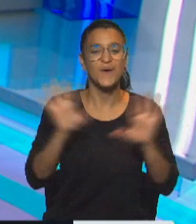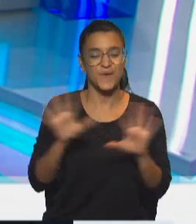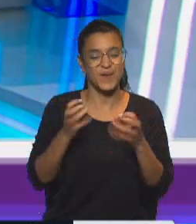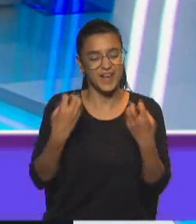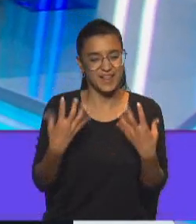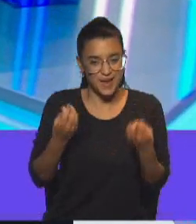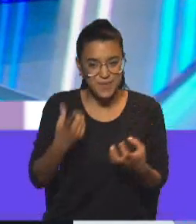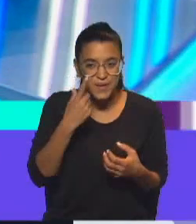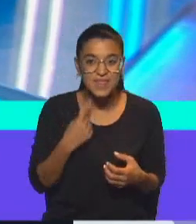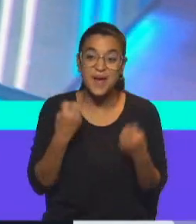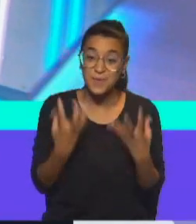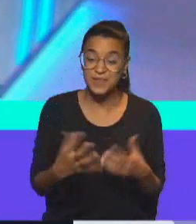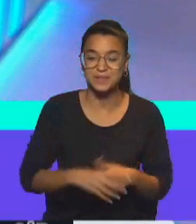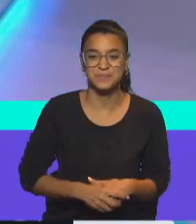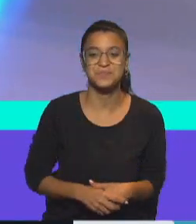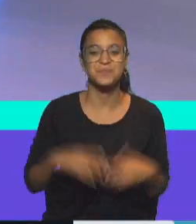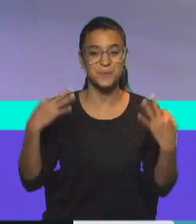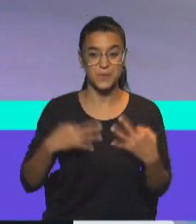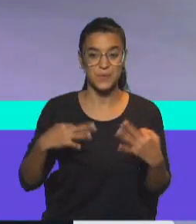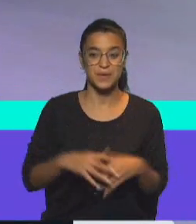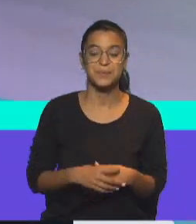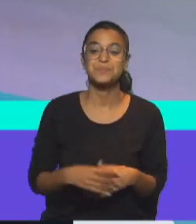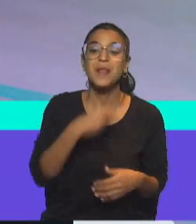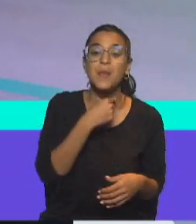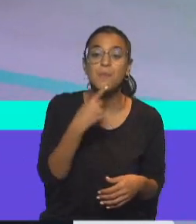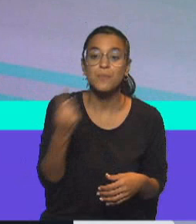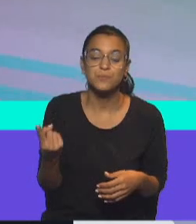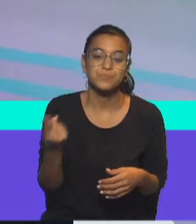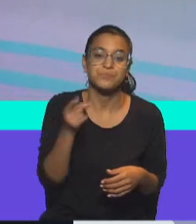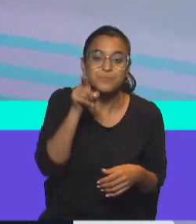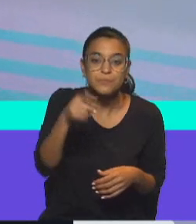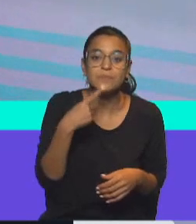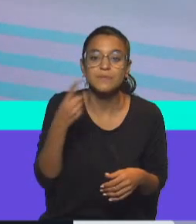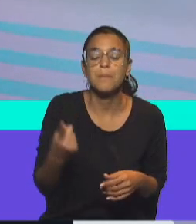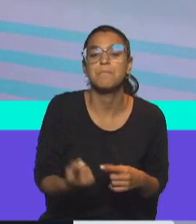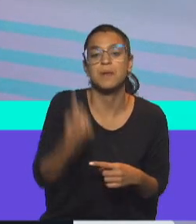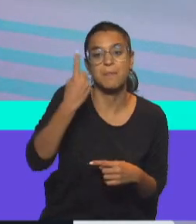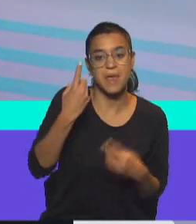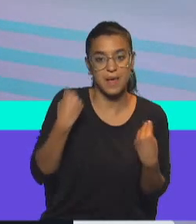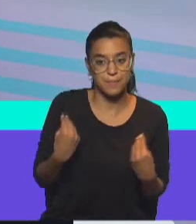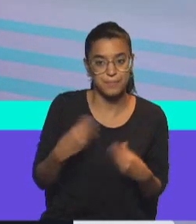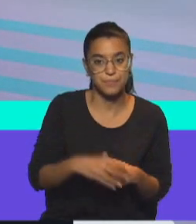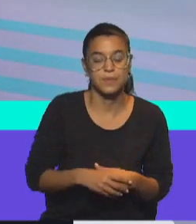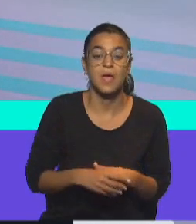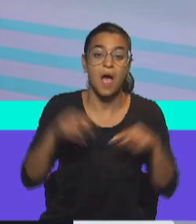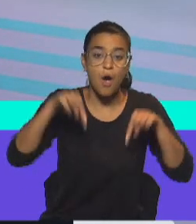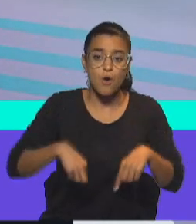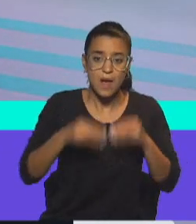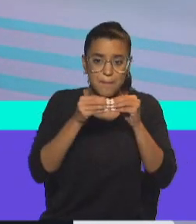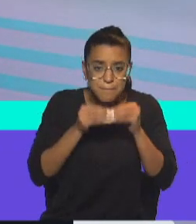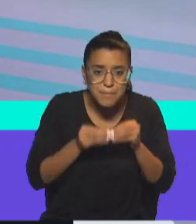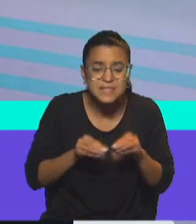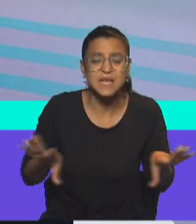¿qué tal? Buen día, ¿cómo están ustedes? Muy bien, bueno, consultarle o consultarte como primera medida, estamos comenzando